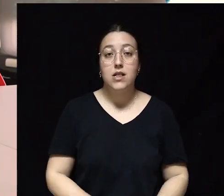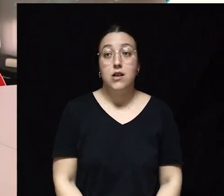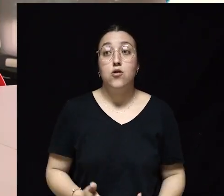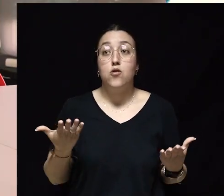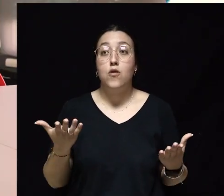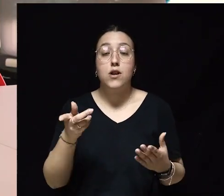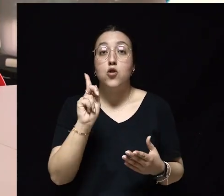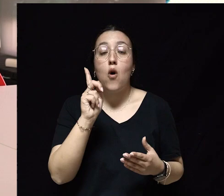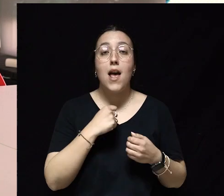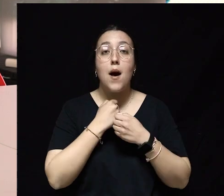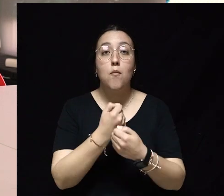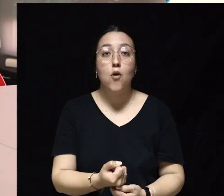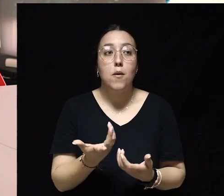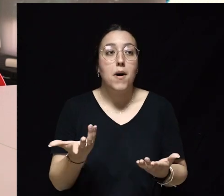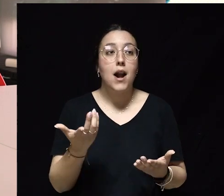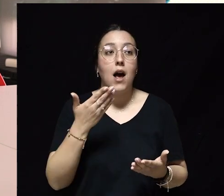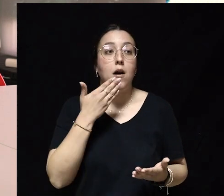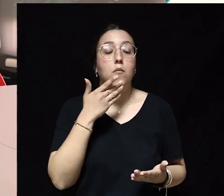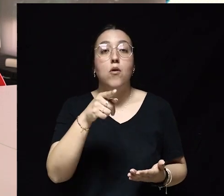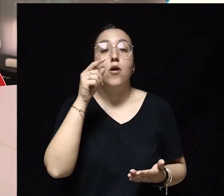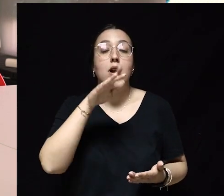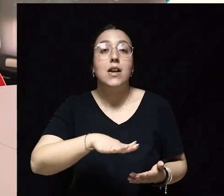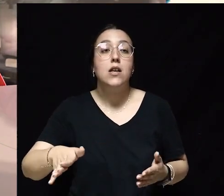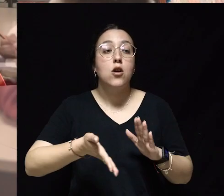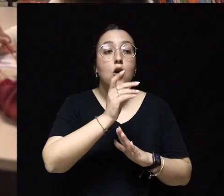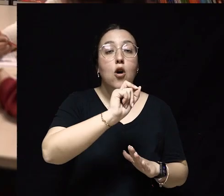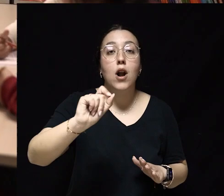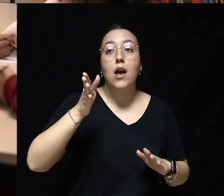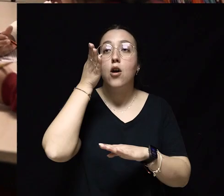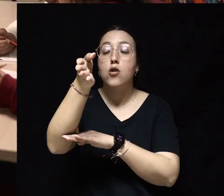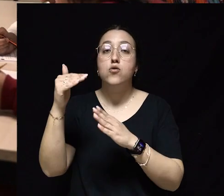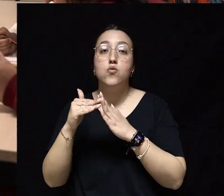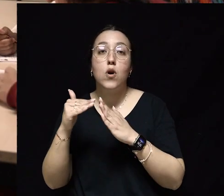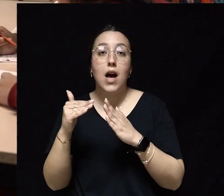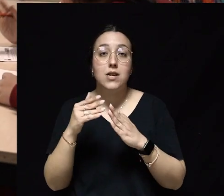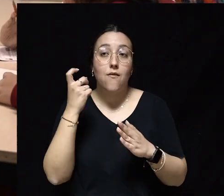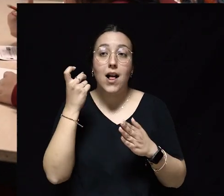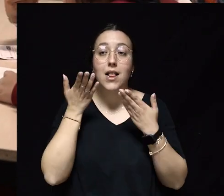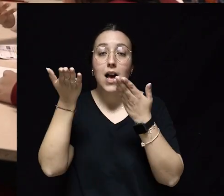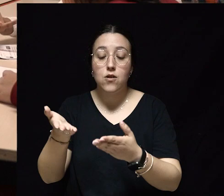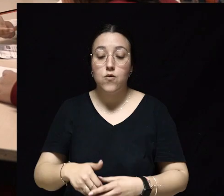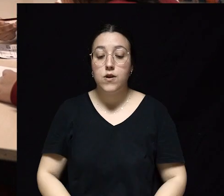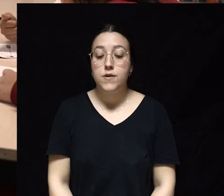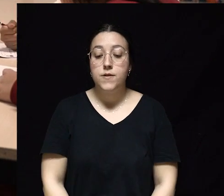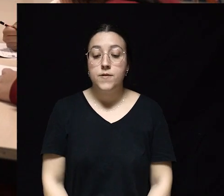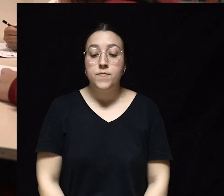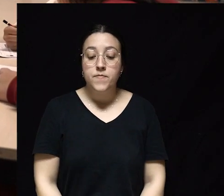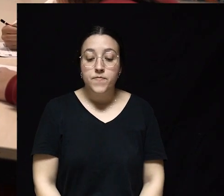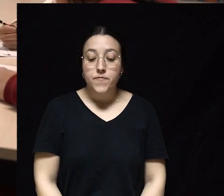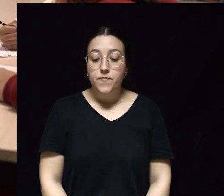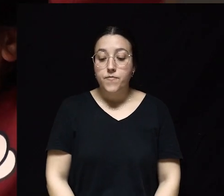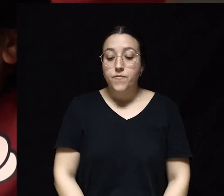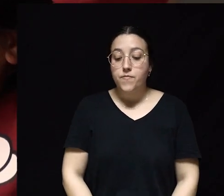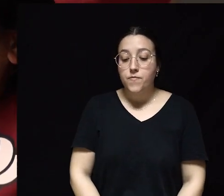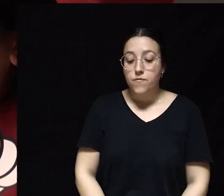ni los apoyos necesarios como para poder salir del colegio y llegar a las casas. Para finalizar, es fundamental abordar la docencia